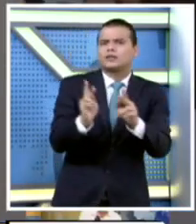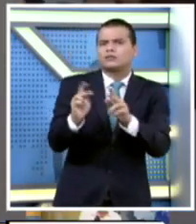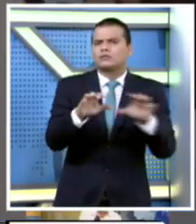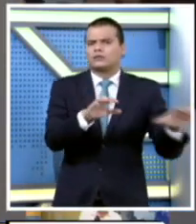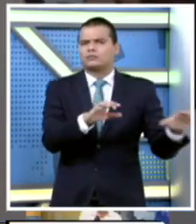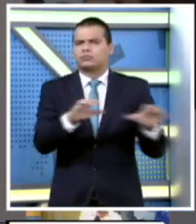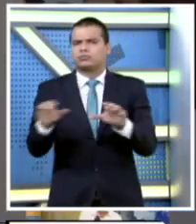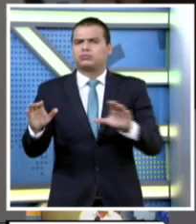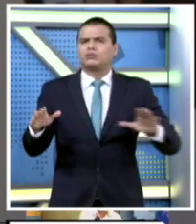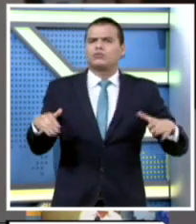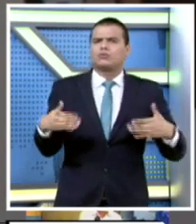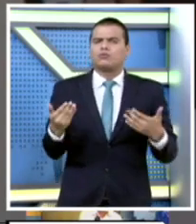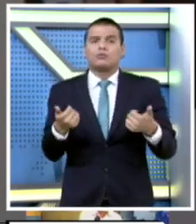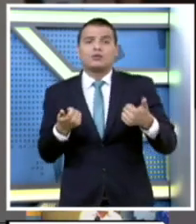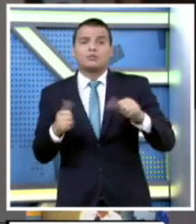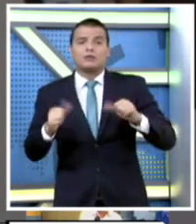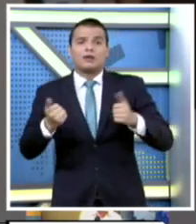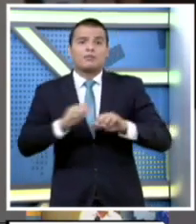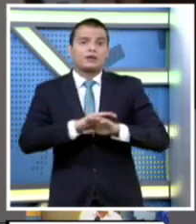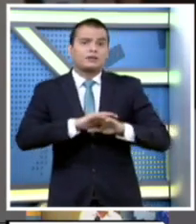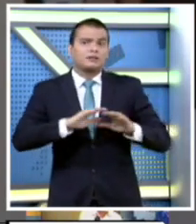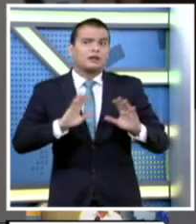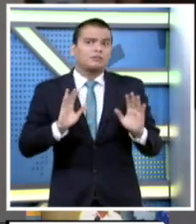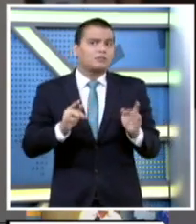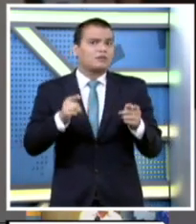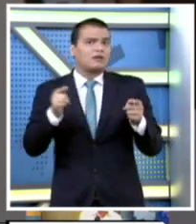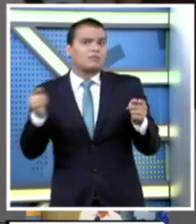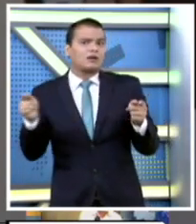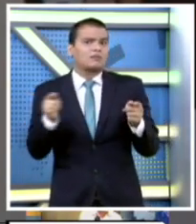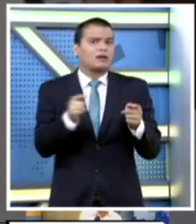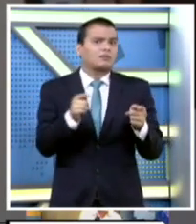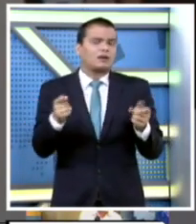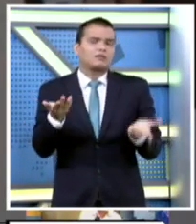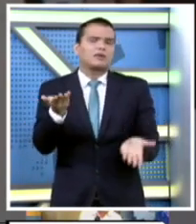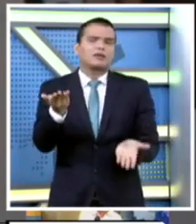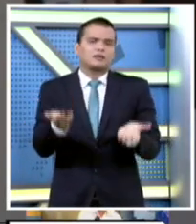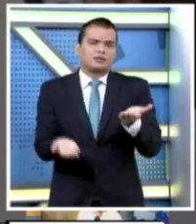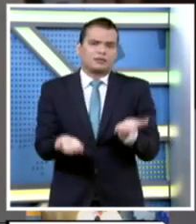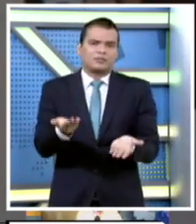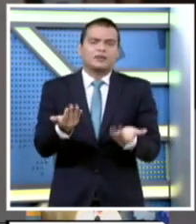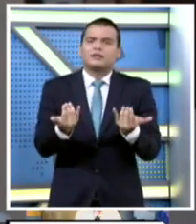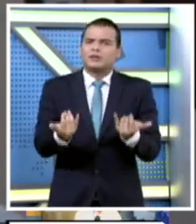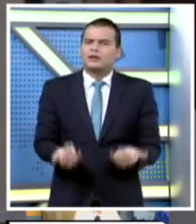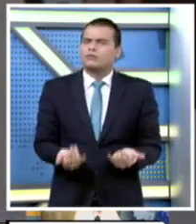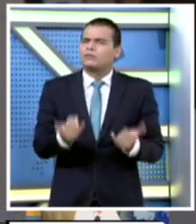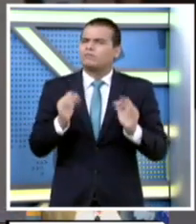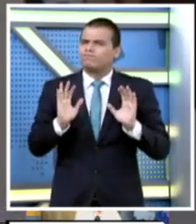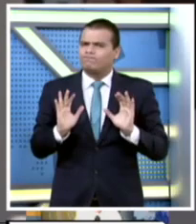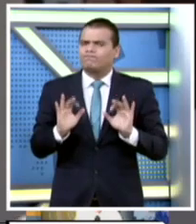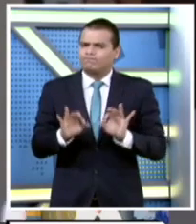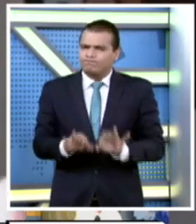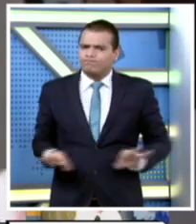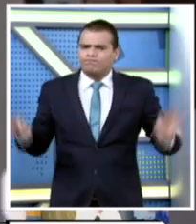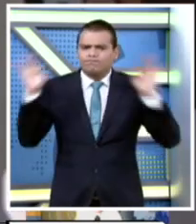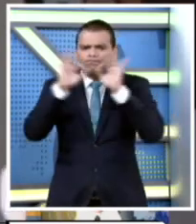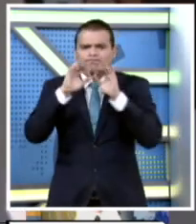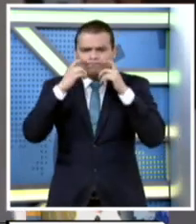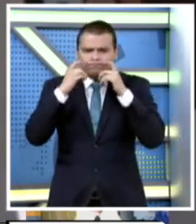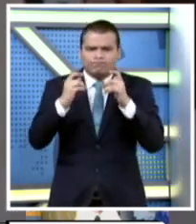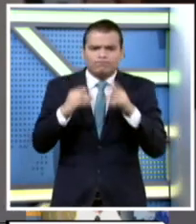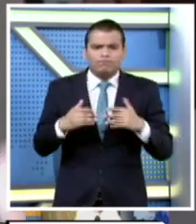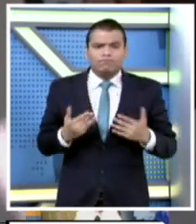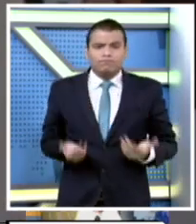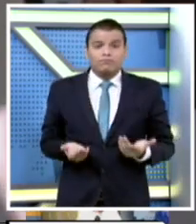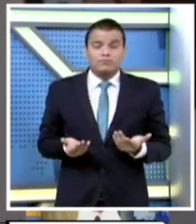de la caleñidad para poder saber si se extiende o no se extiende. Aquí lo importante es decir que nosotros necesitamos